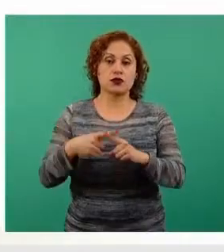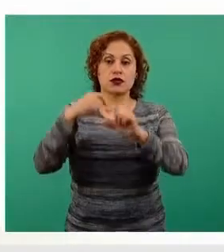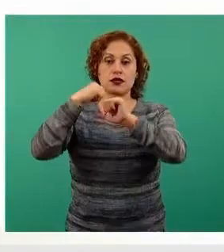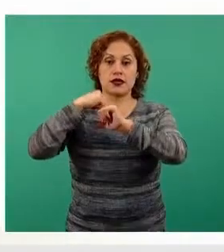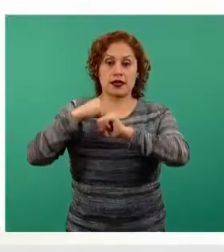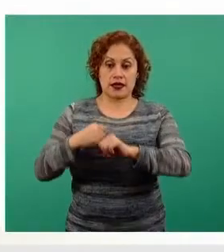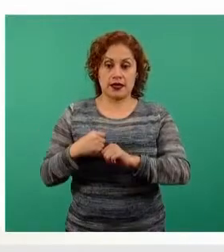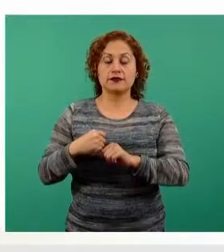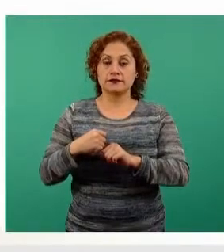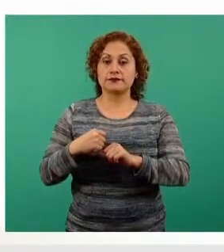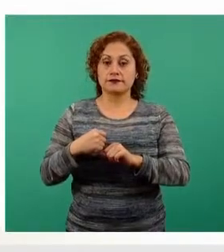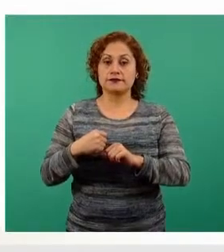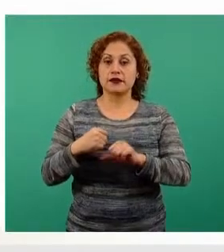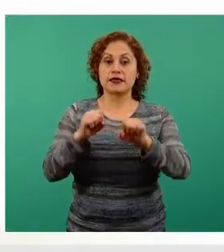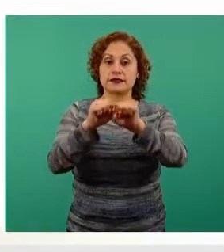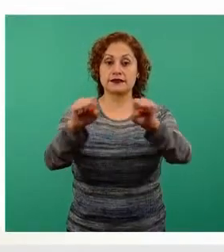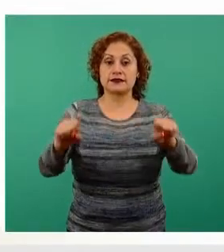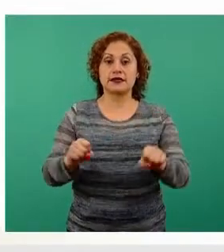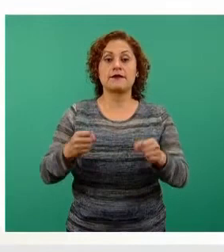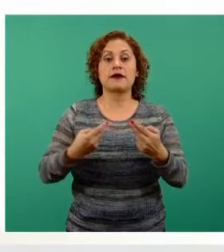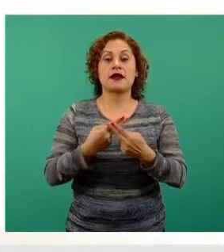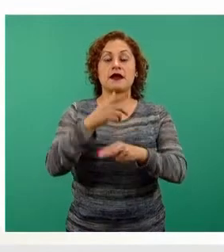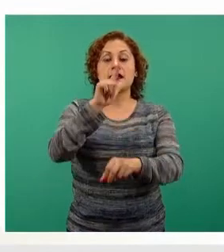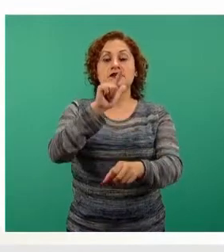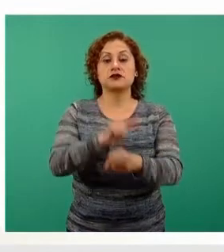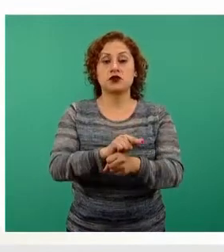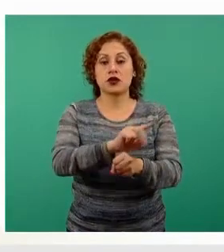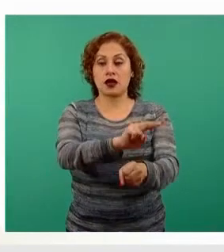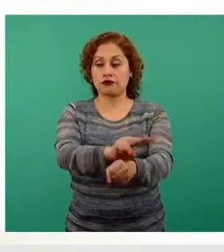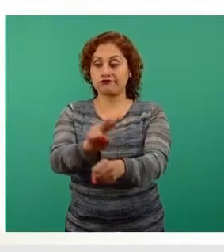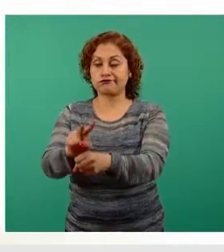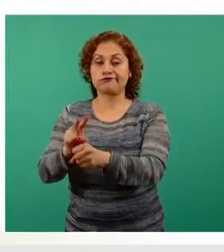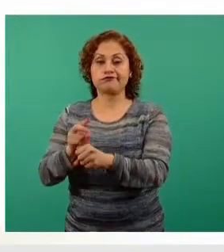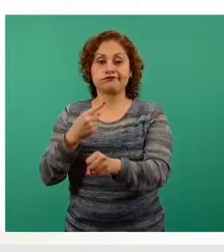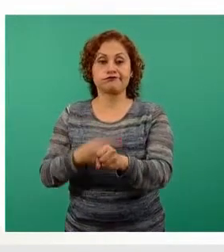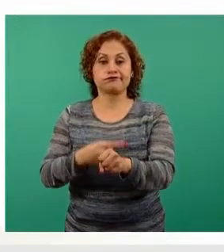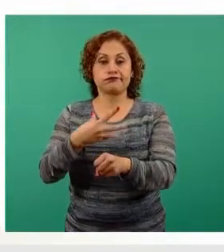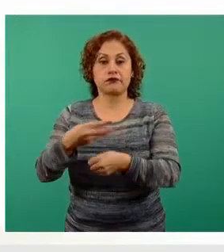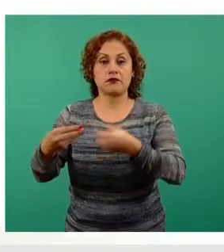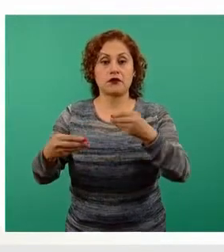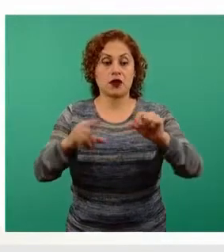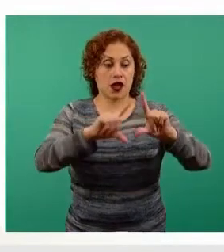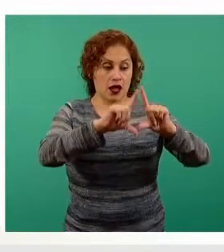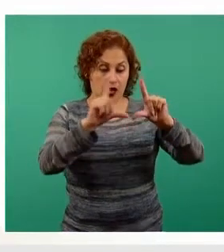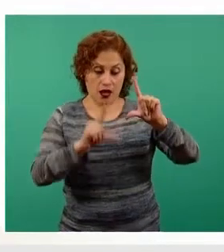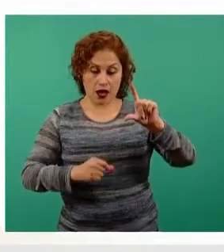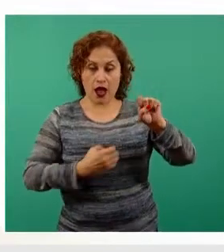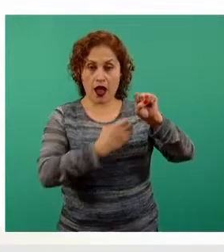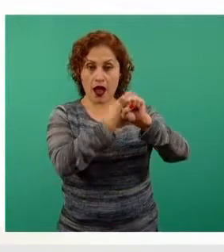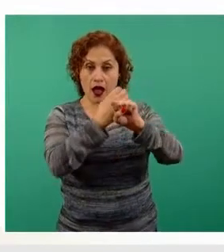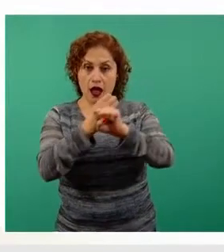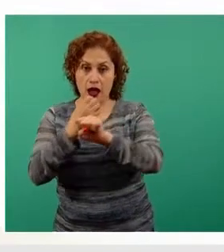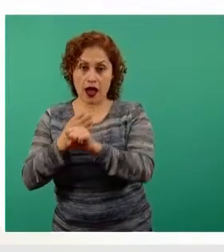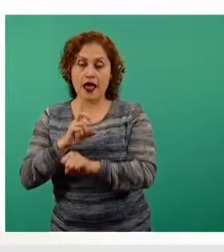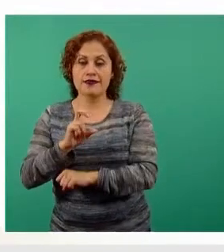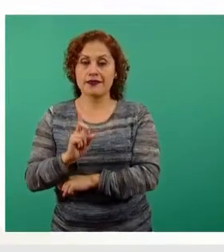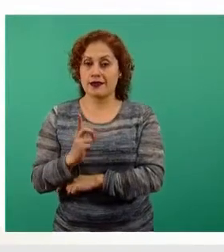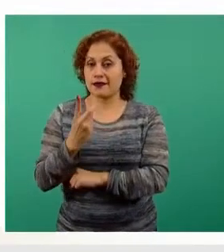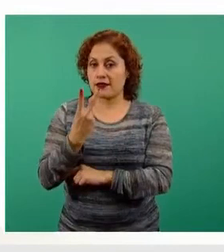Nacional de Vigilancia Epidemiológica, también en cada una de las 32 entidades federativas, en todas las